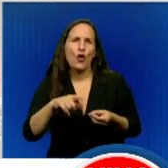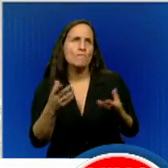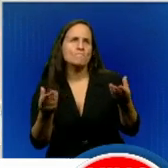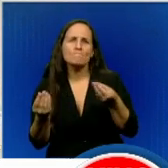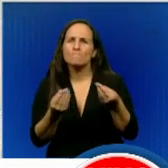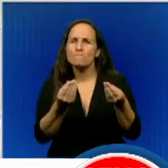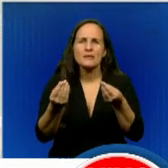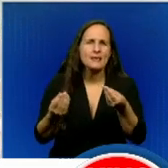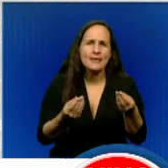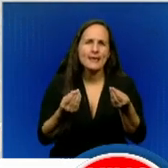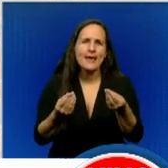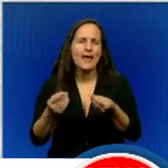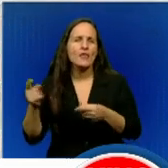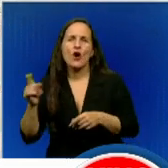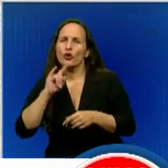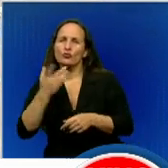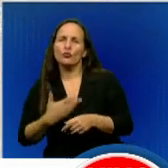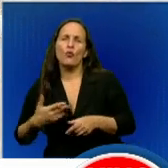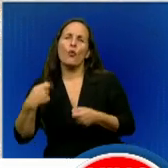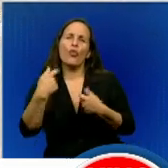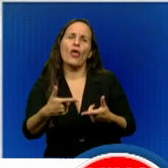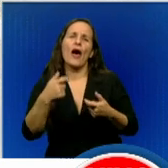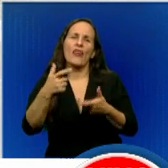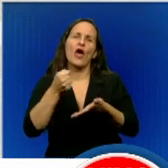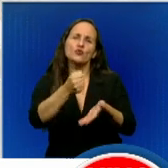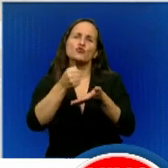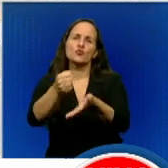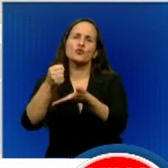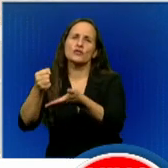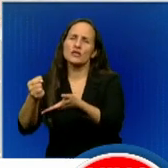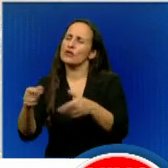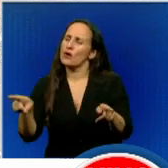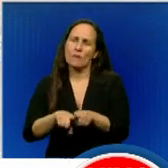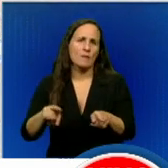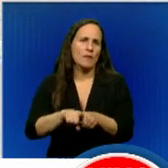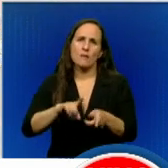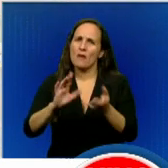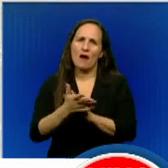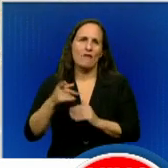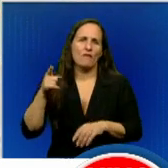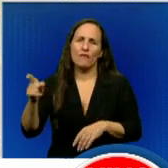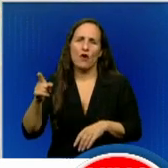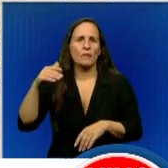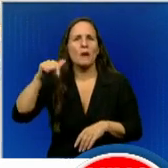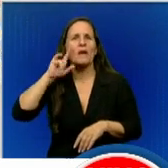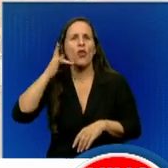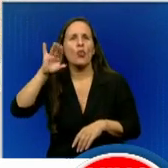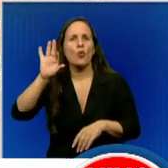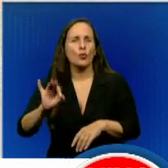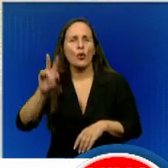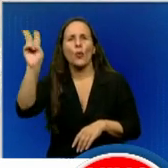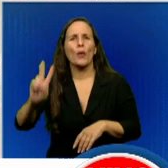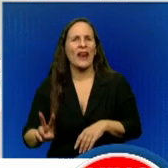recibiendo dádivas y subsidios de igual manera que hace el régimen dictatorial de nicolás maduro en venezuela-